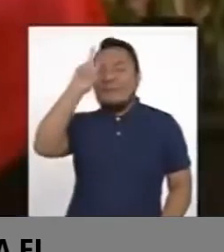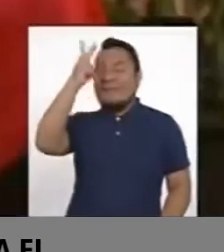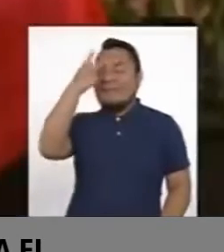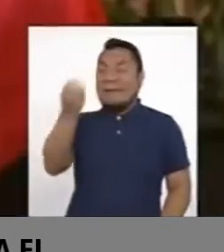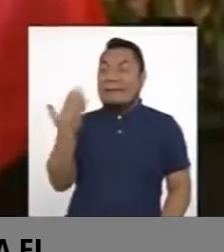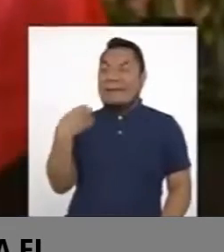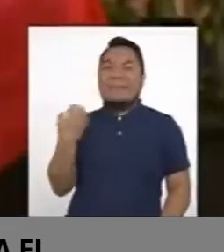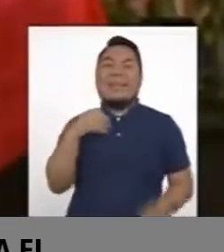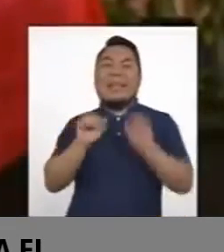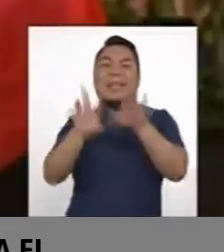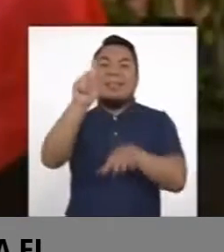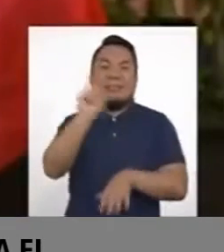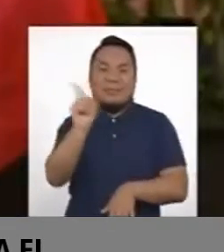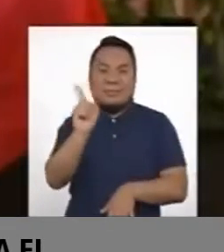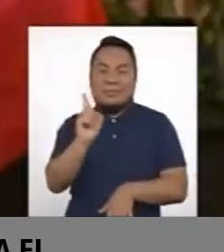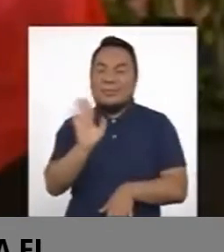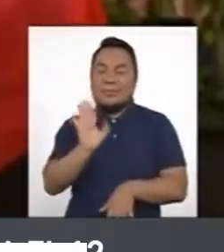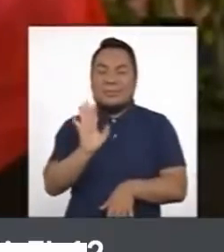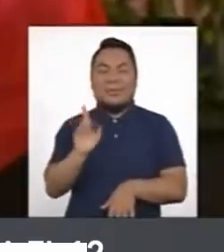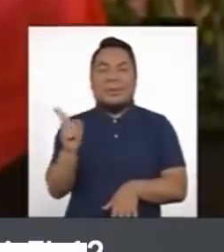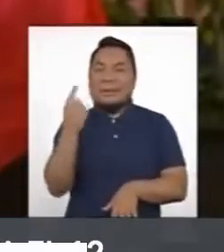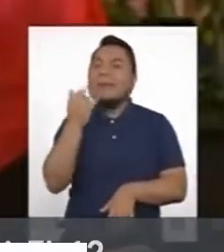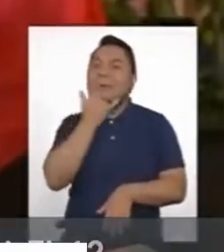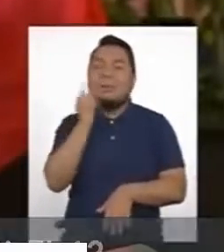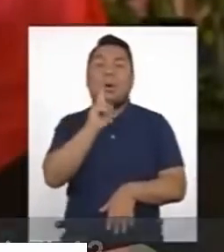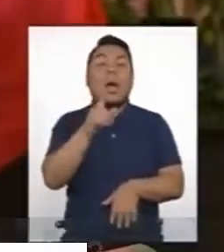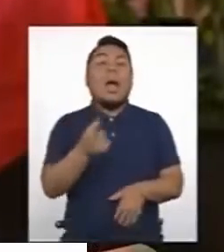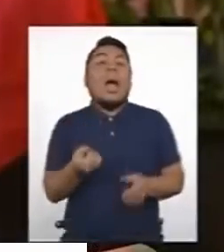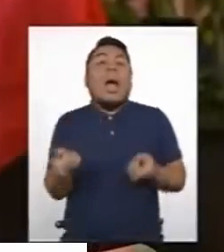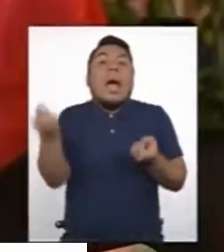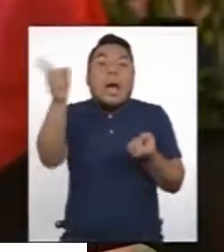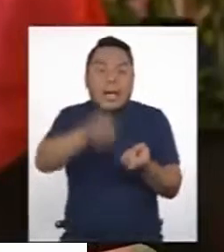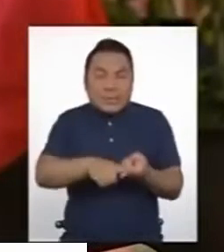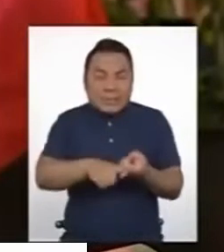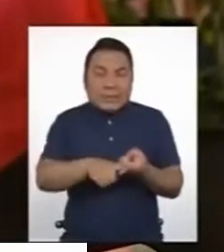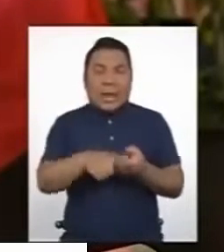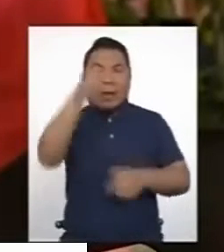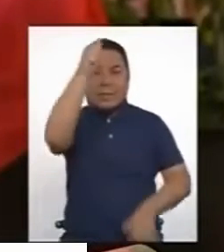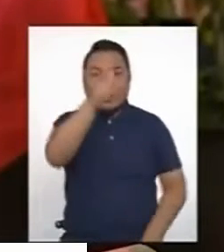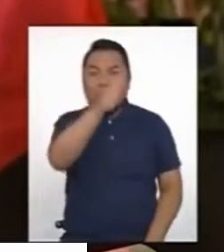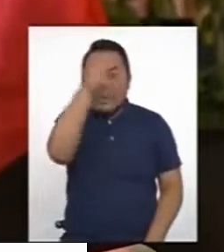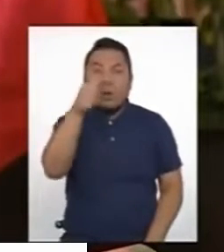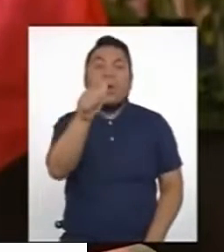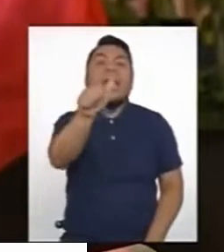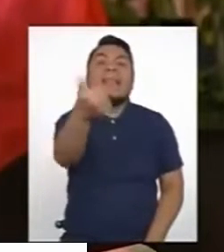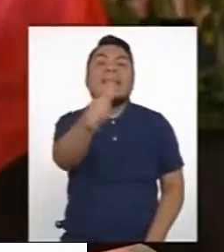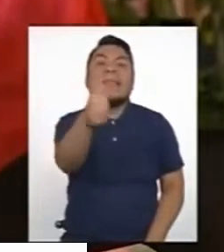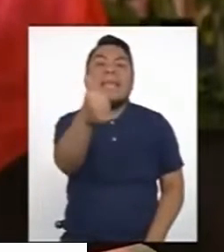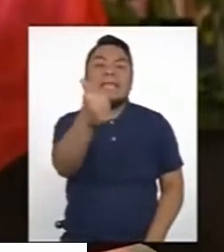cifras, hablé del 12. Son 2 semanas, concluía este domingo, y son 2 semanas